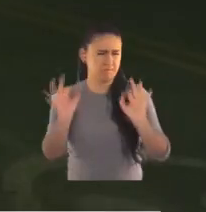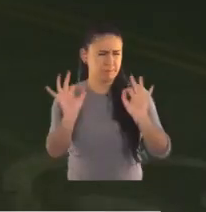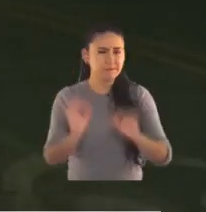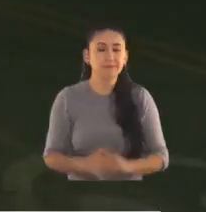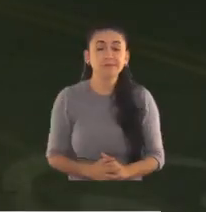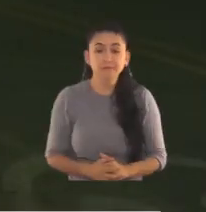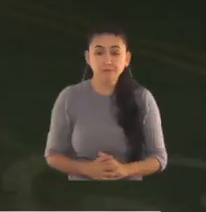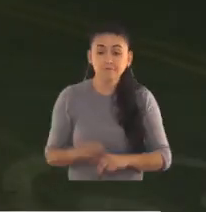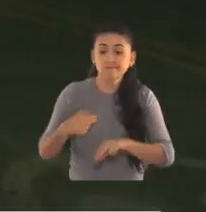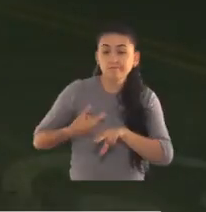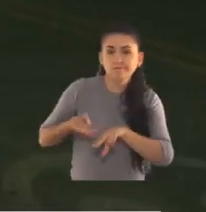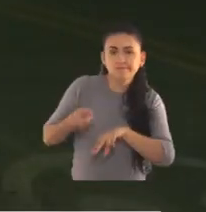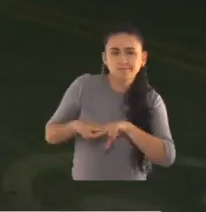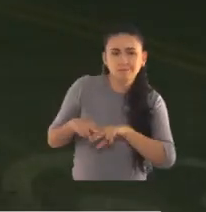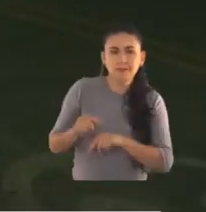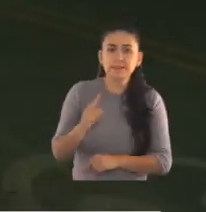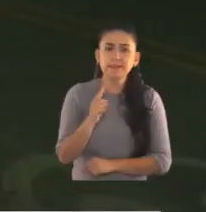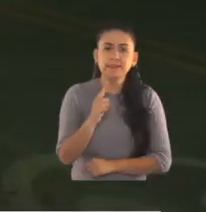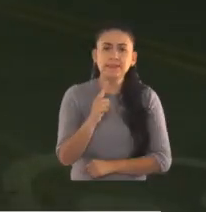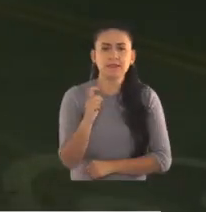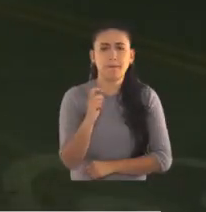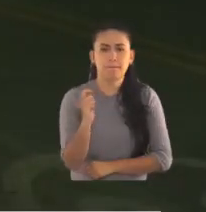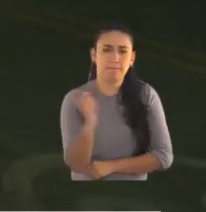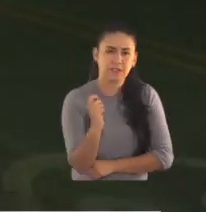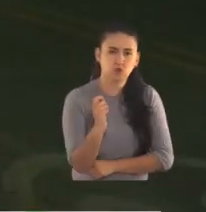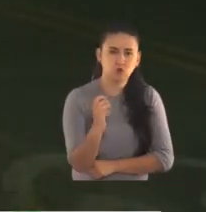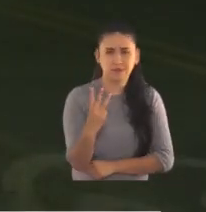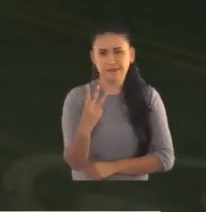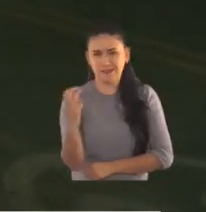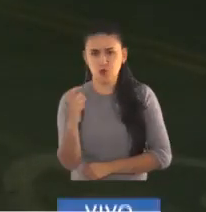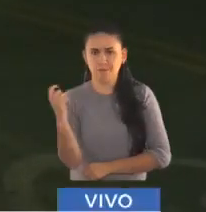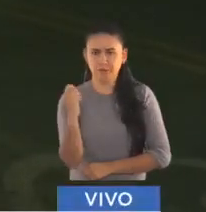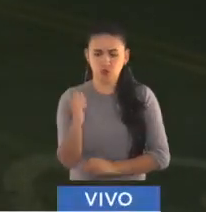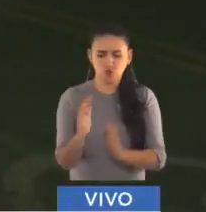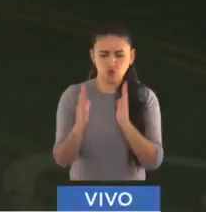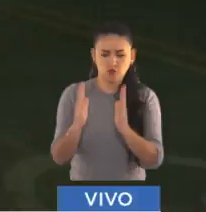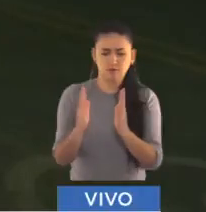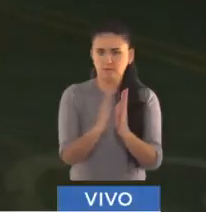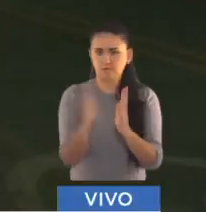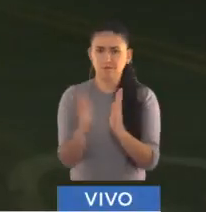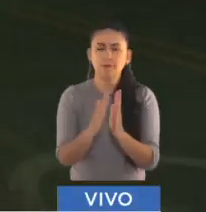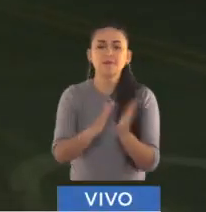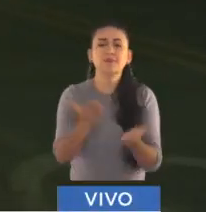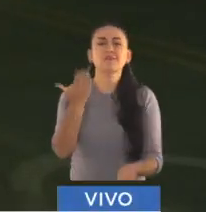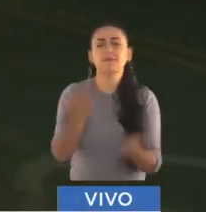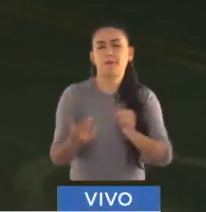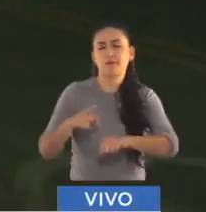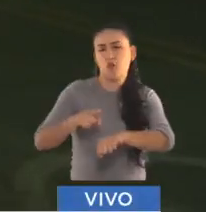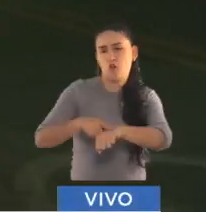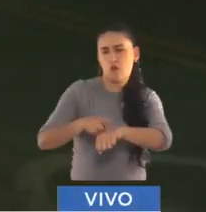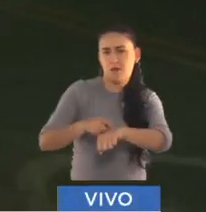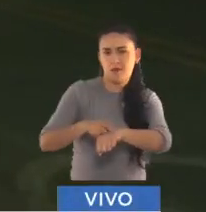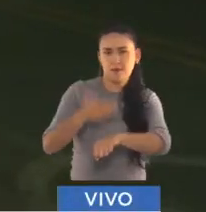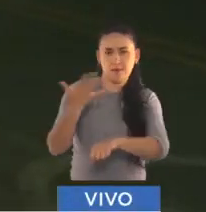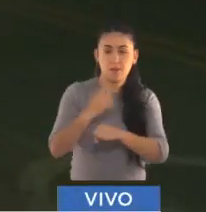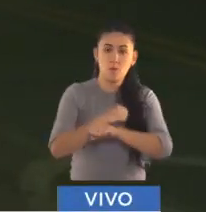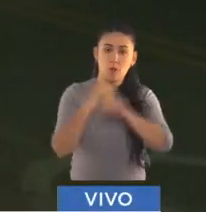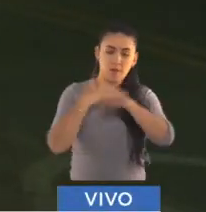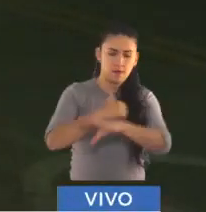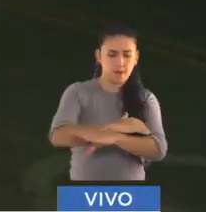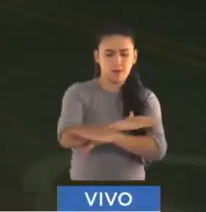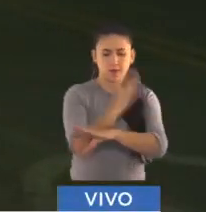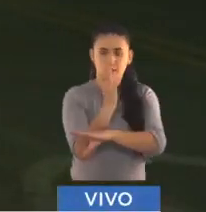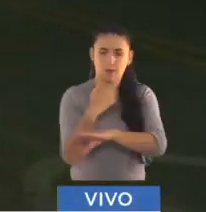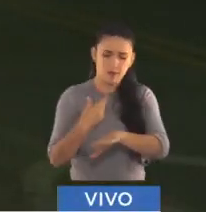Los incrementos van entre 100 y 300 pesos. Esto depende de la hora de que se inicia el